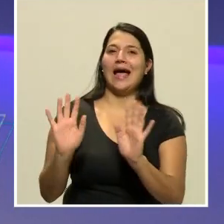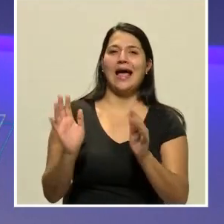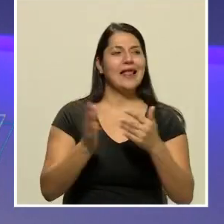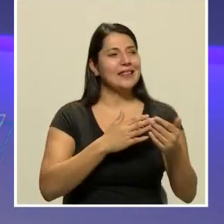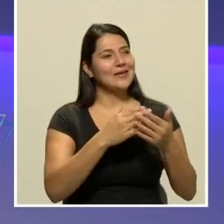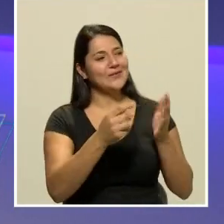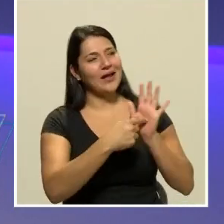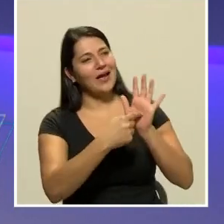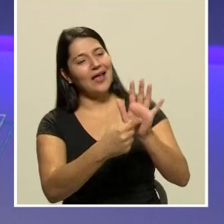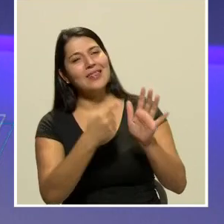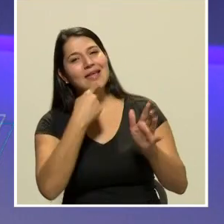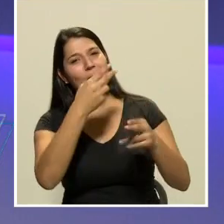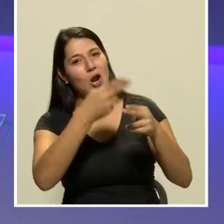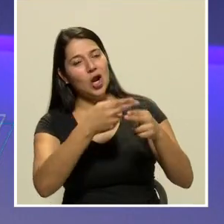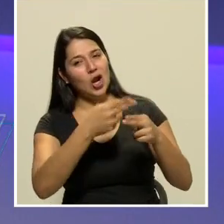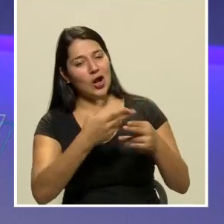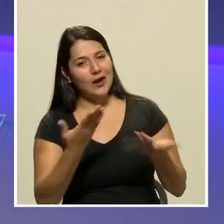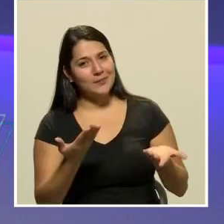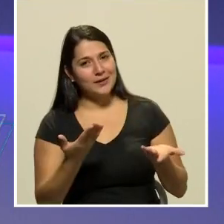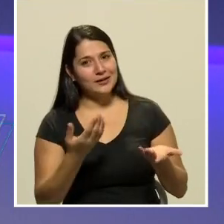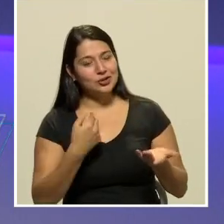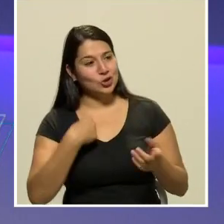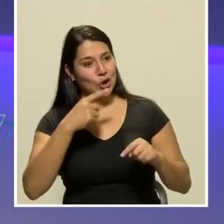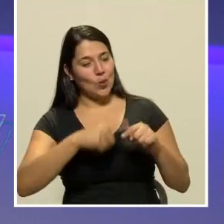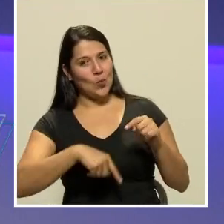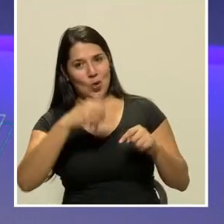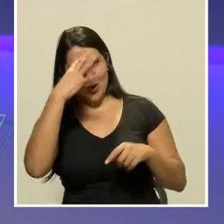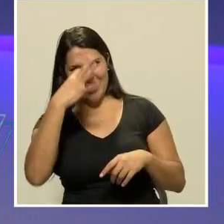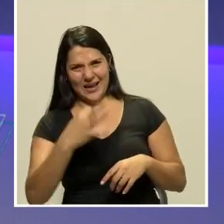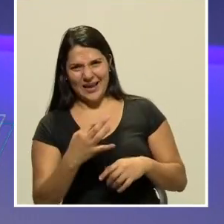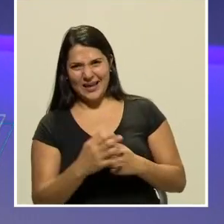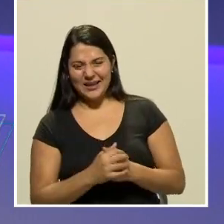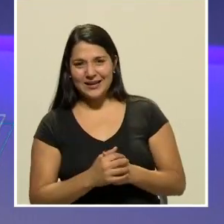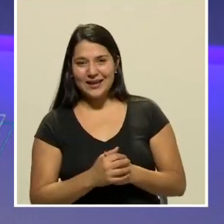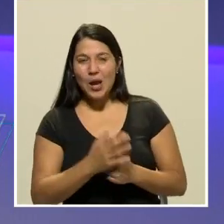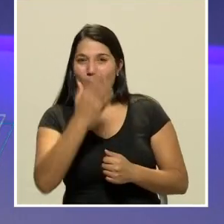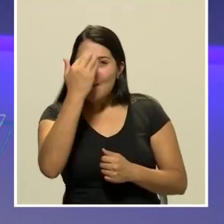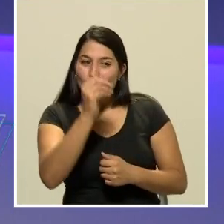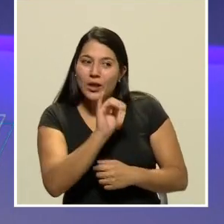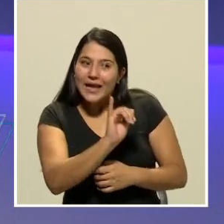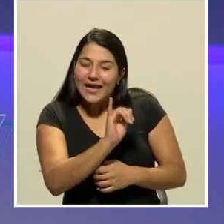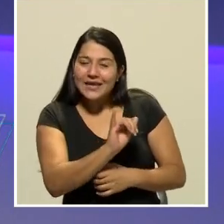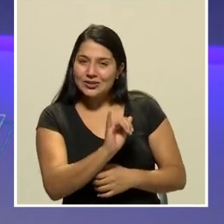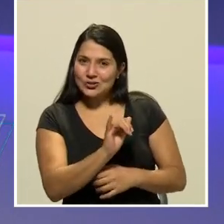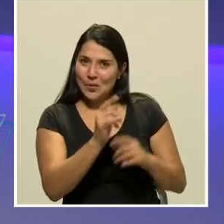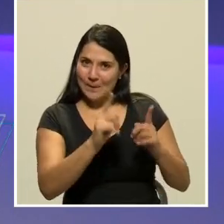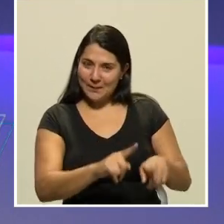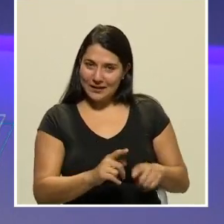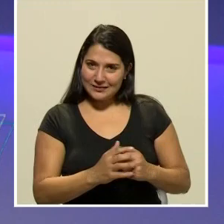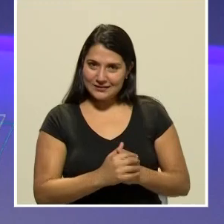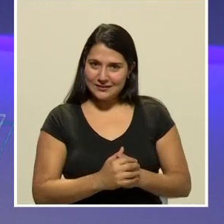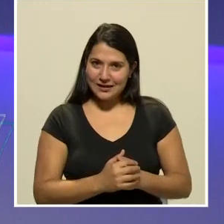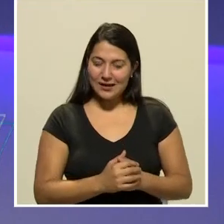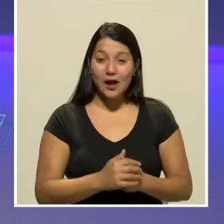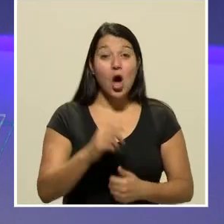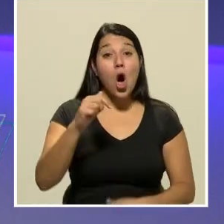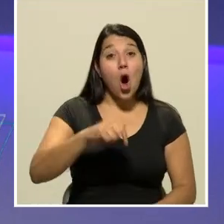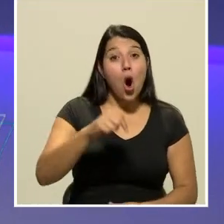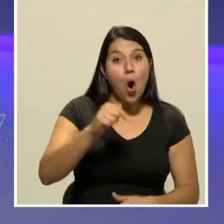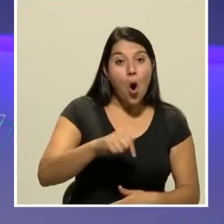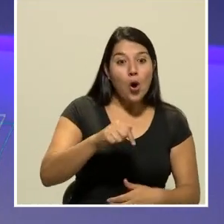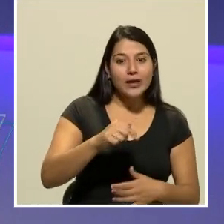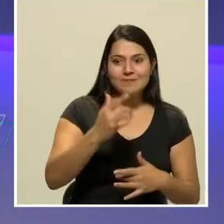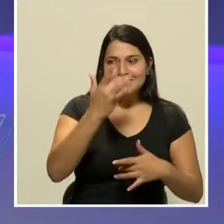Echémoslo al agua. Digamos, es impresionante porque estas cosas tienen este efecto. Hoy, en